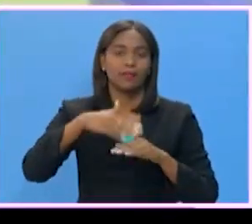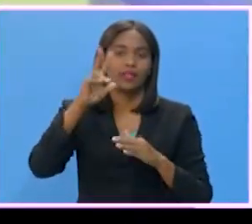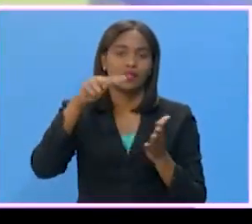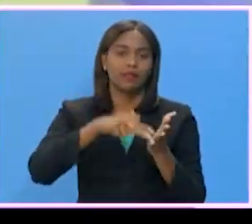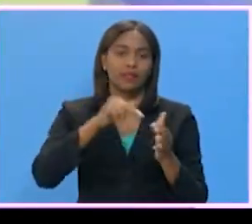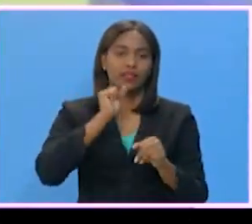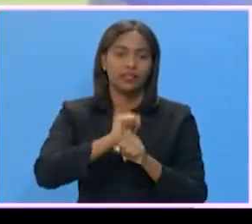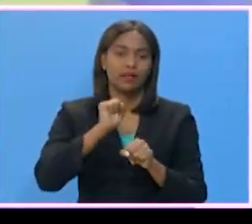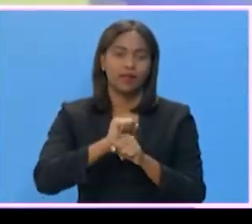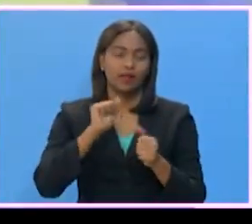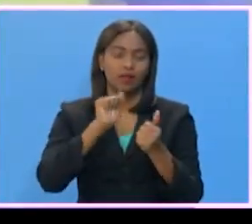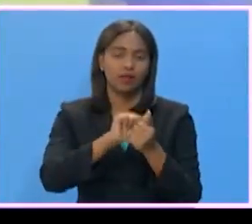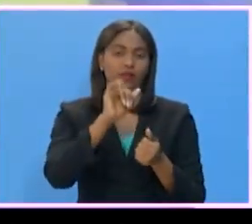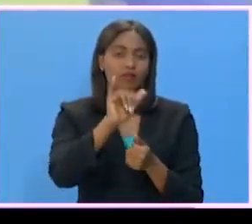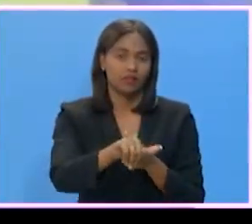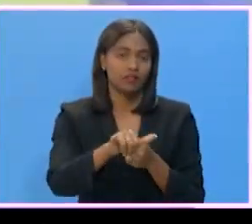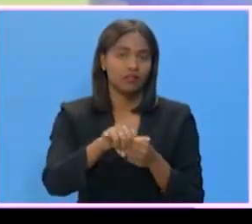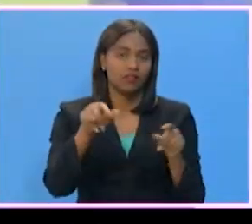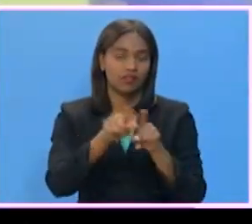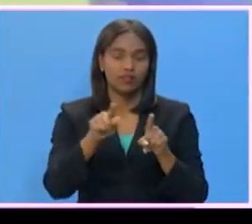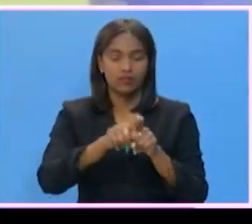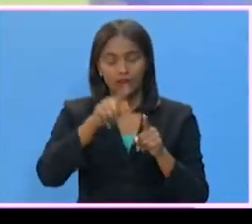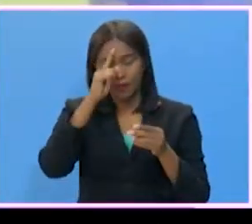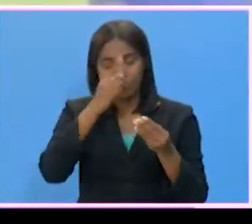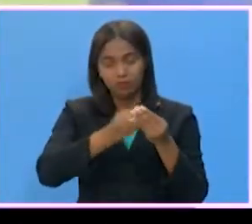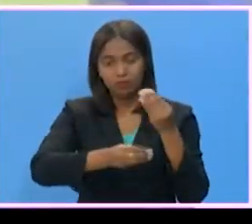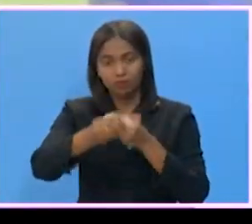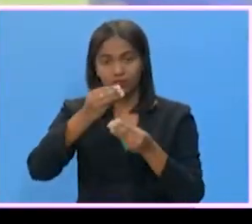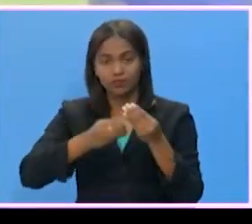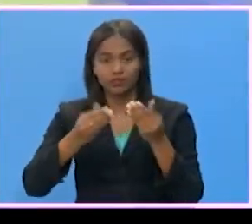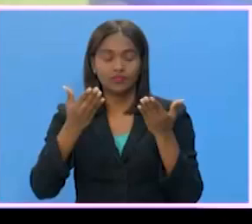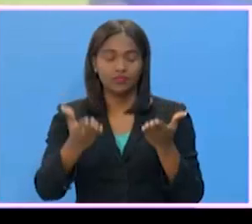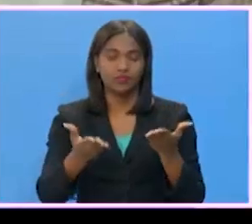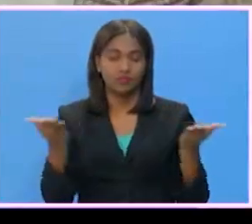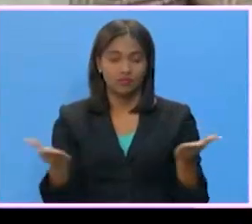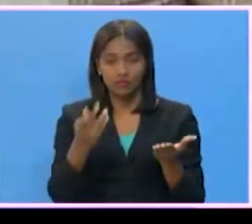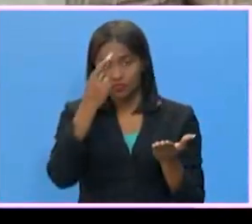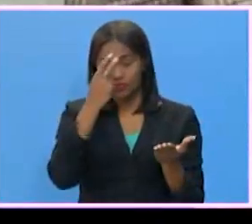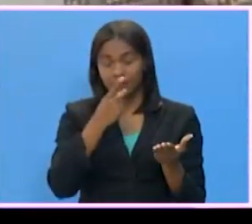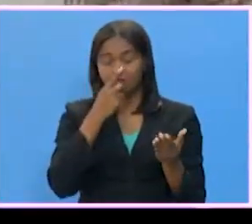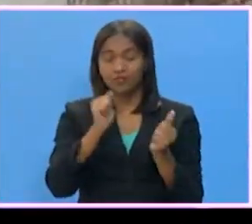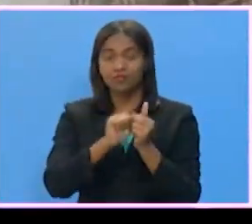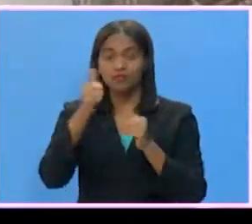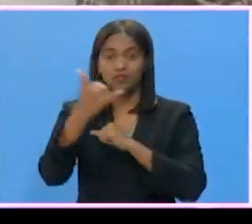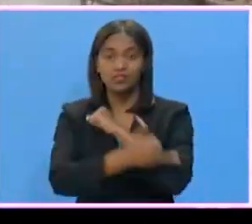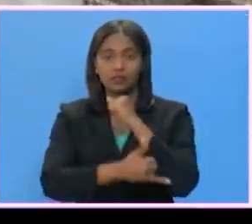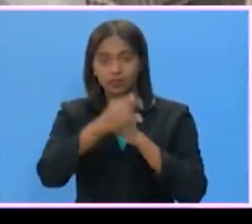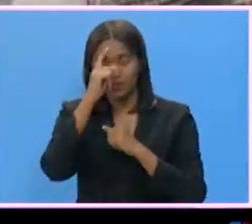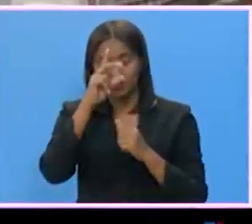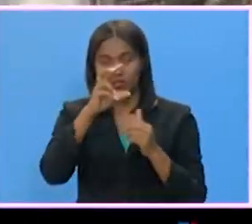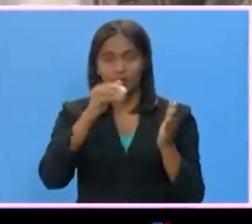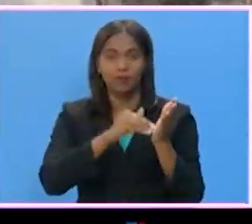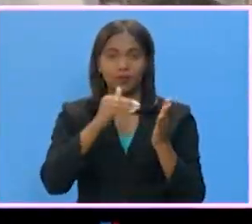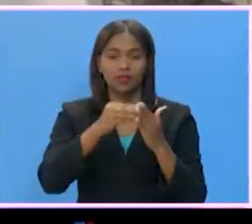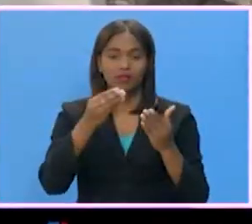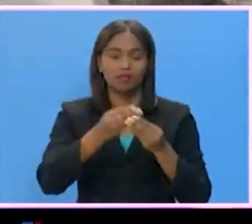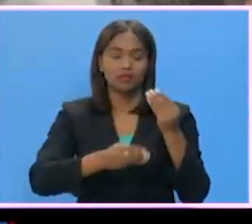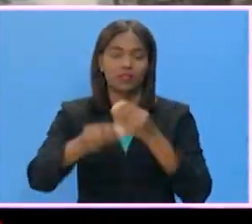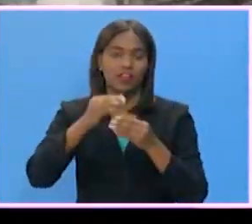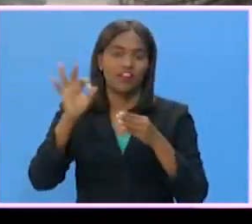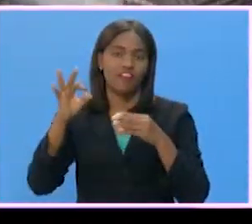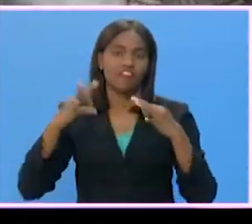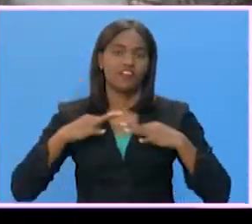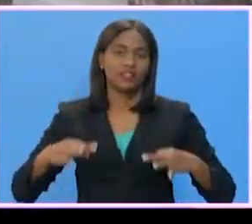3.000 empleos directos e indirectos, así como una inversión local y extranjera de 200 millones en infraestructura